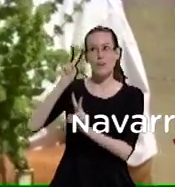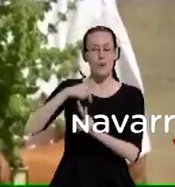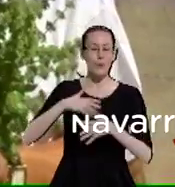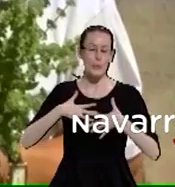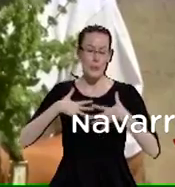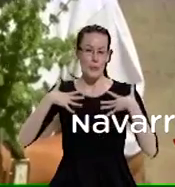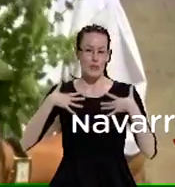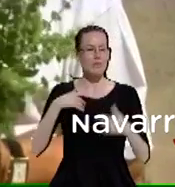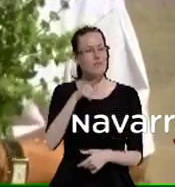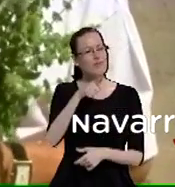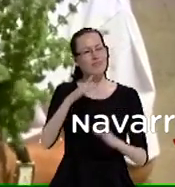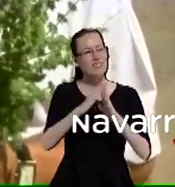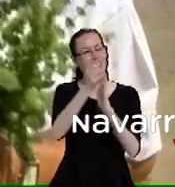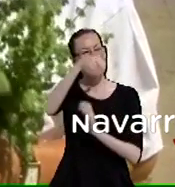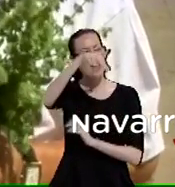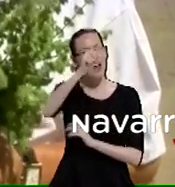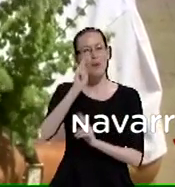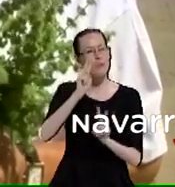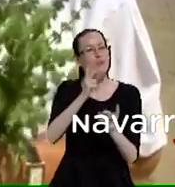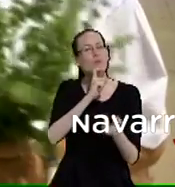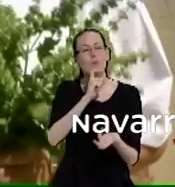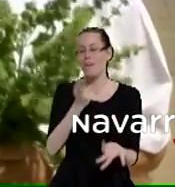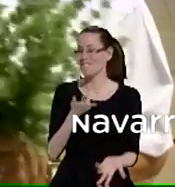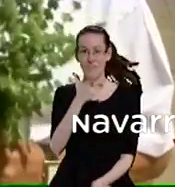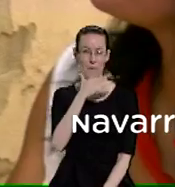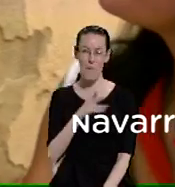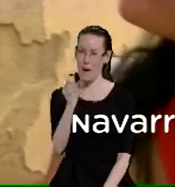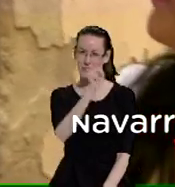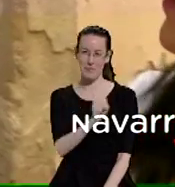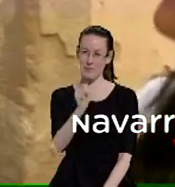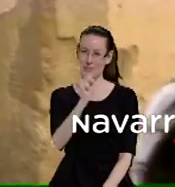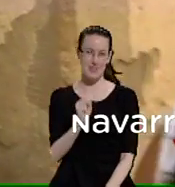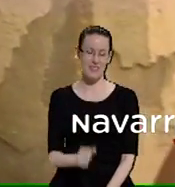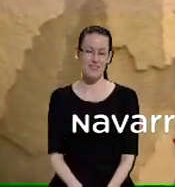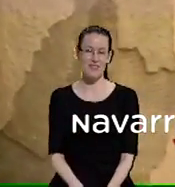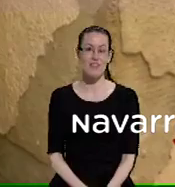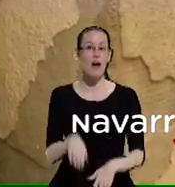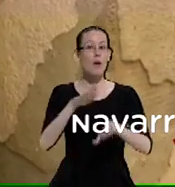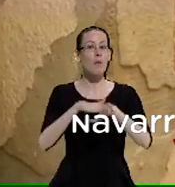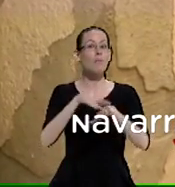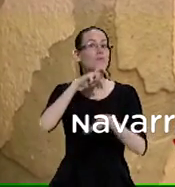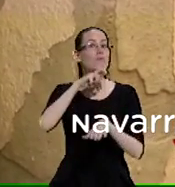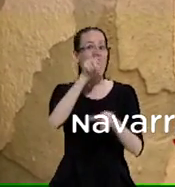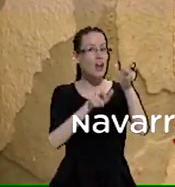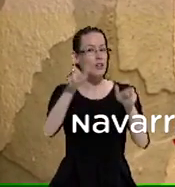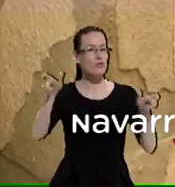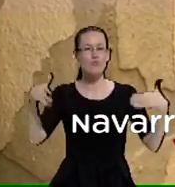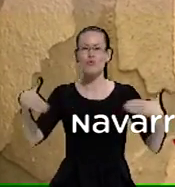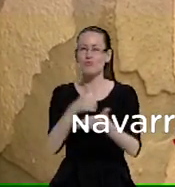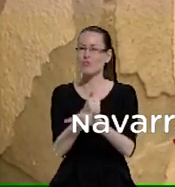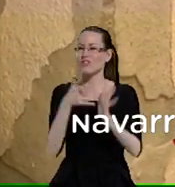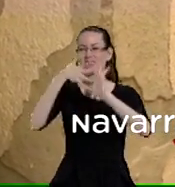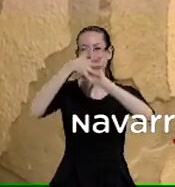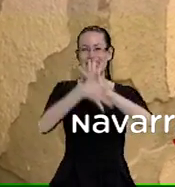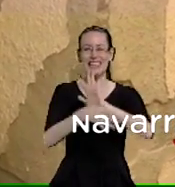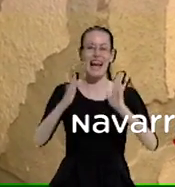¿Cómo ha visto a Santa Ana? Pues igual que siempre, igual de guapa, eso no falla. Para los tudelanos todo es Santa Ana, porque cuando tiran el